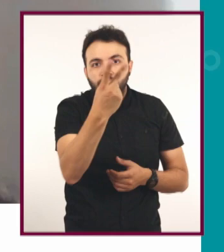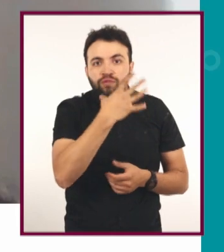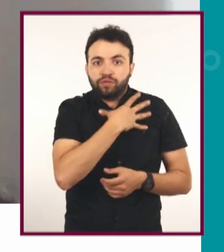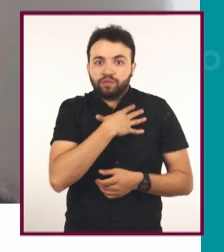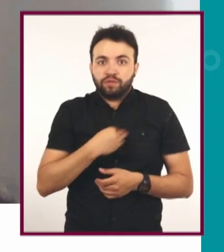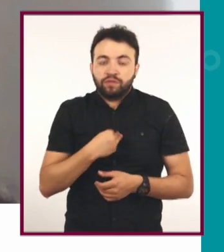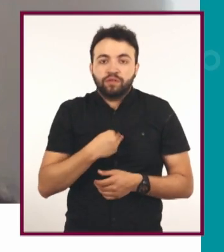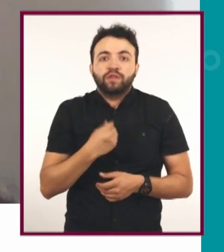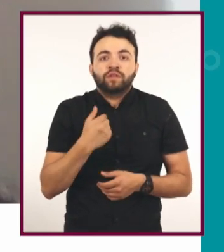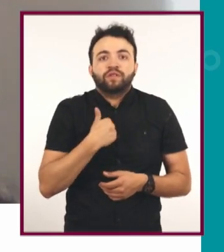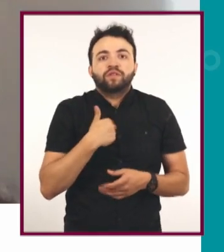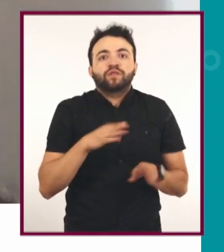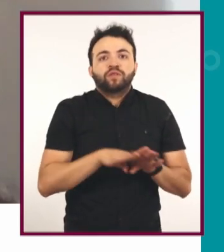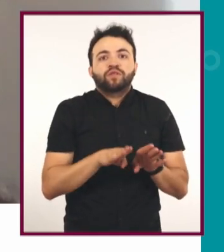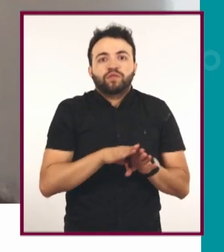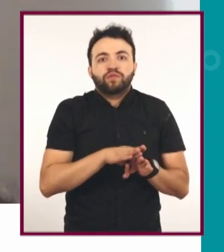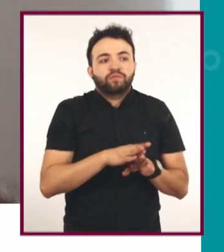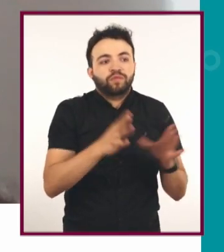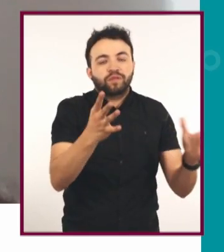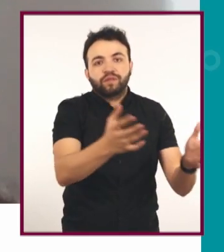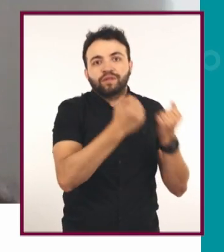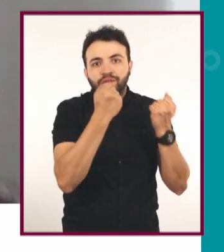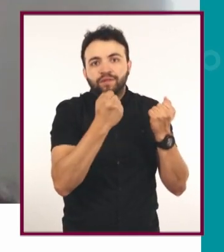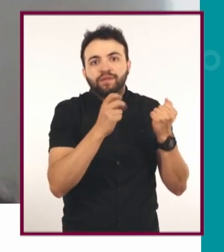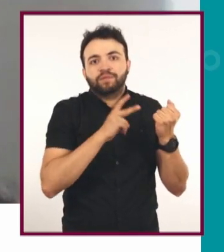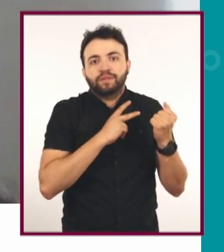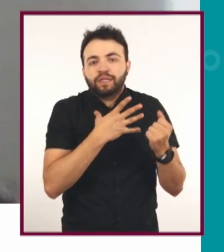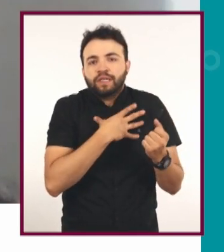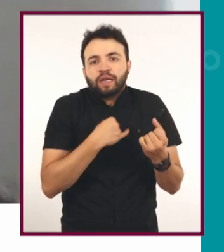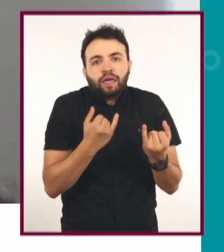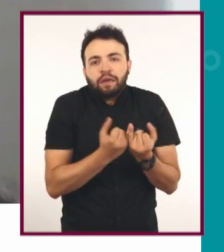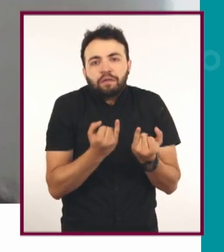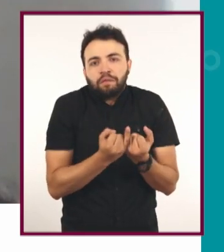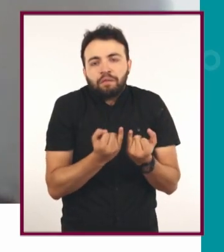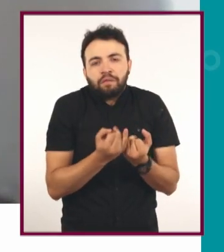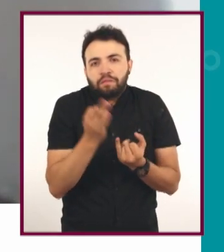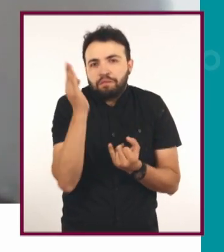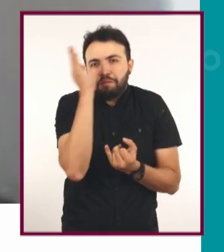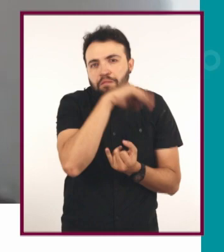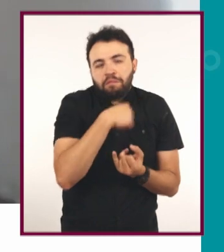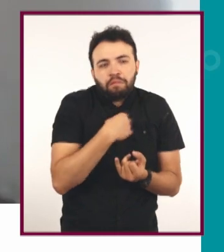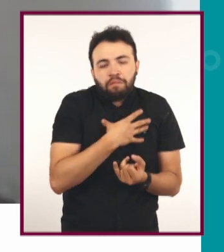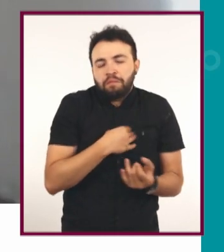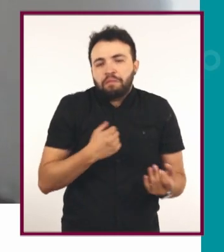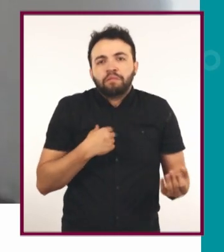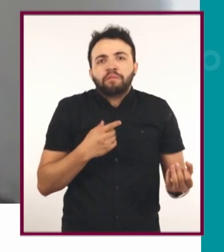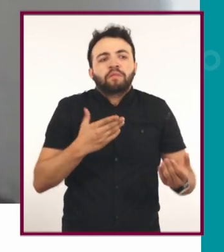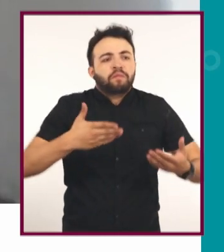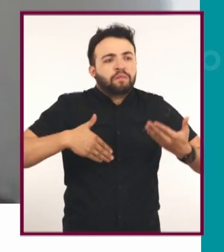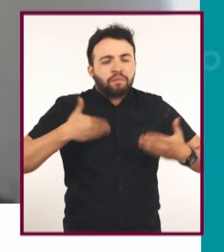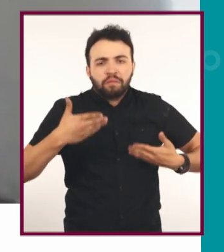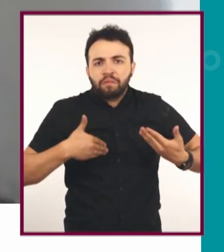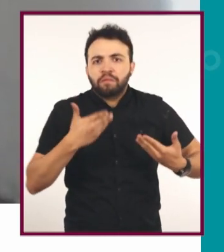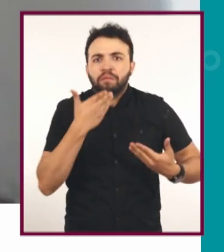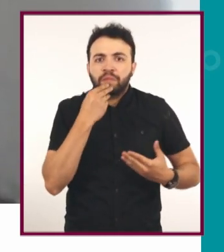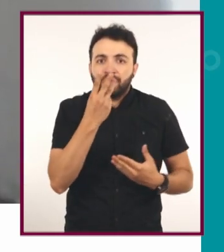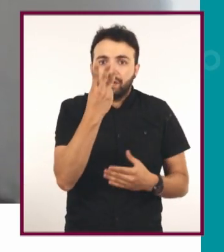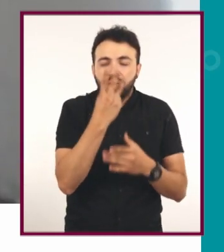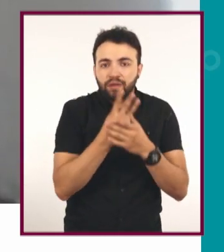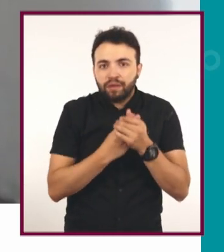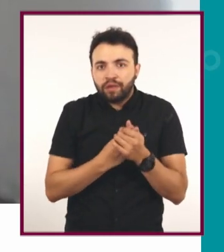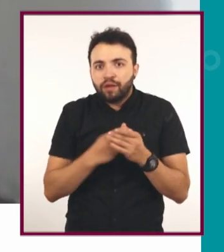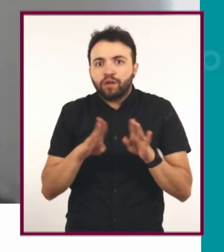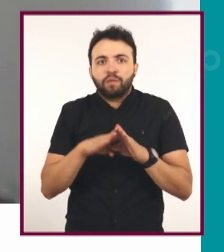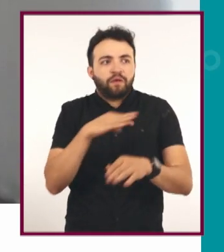tiene dos hijas biológicas suyas, ¿no? Son como mis hijas adoptivas, Mano e Inés, más grandes, de 15 y